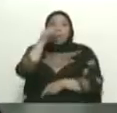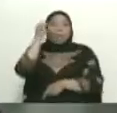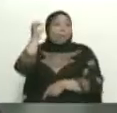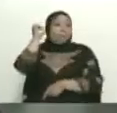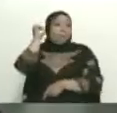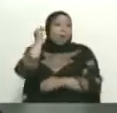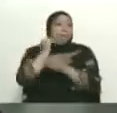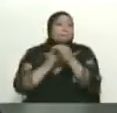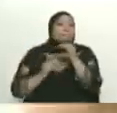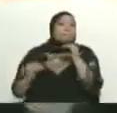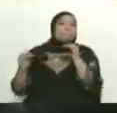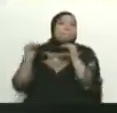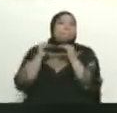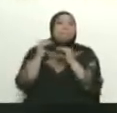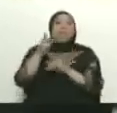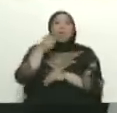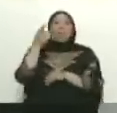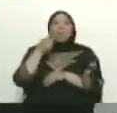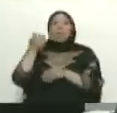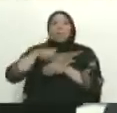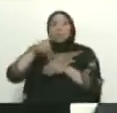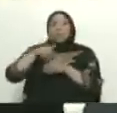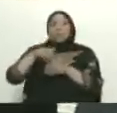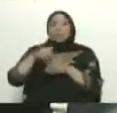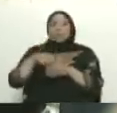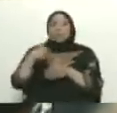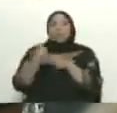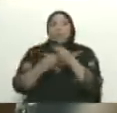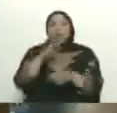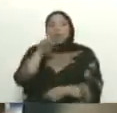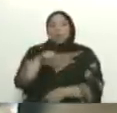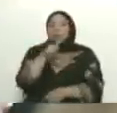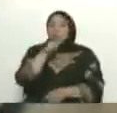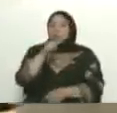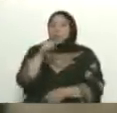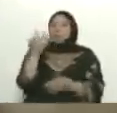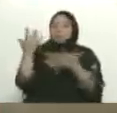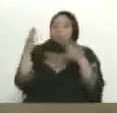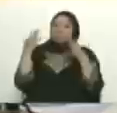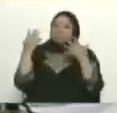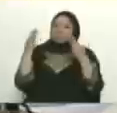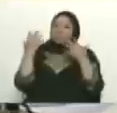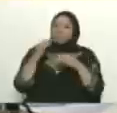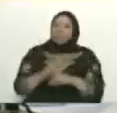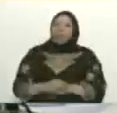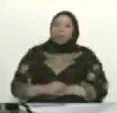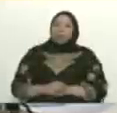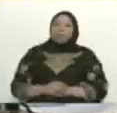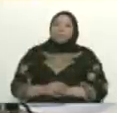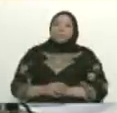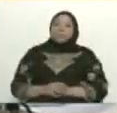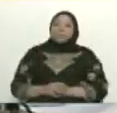política y en las elecciones. Y se atreven a denostar